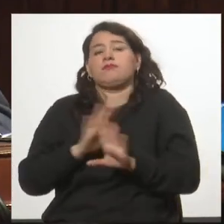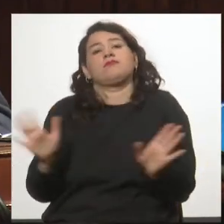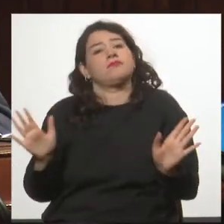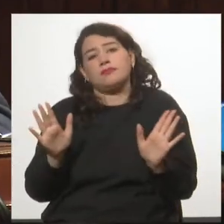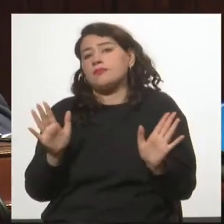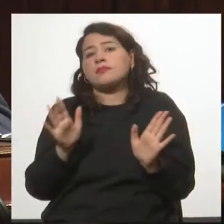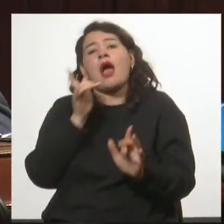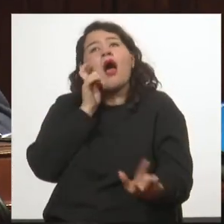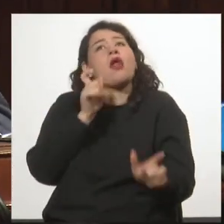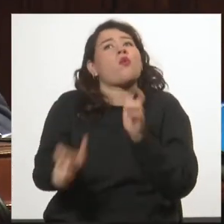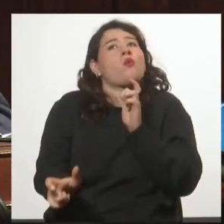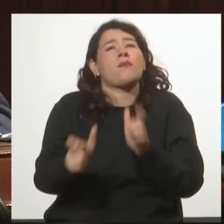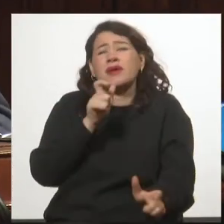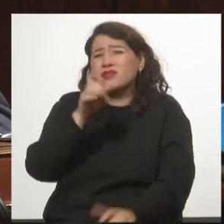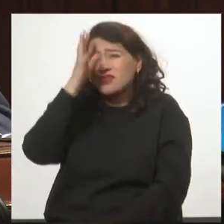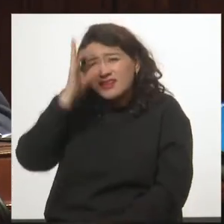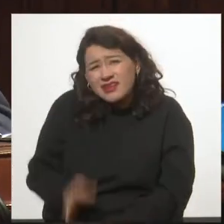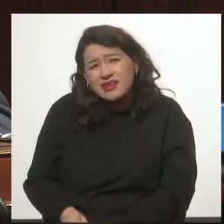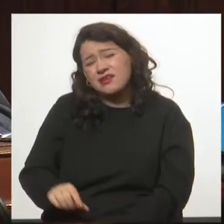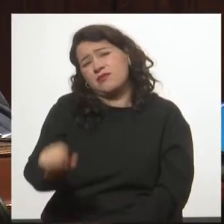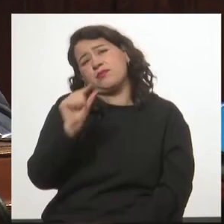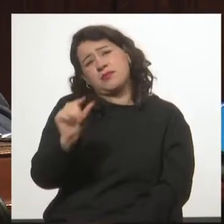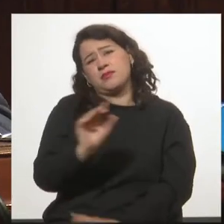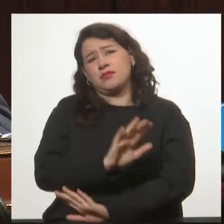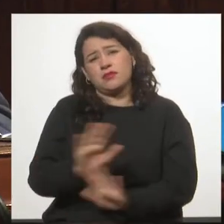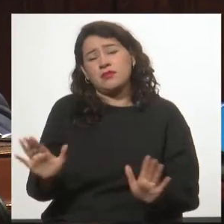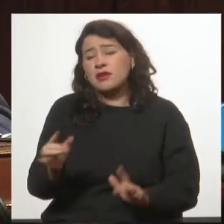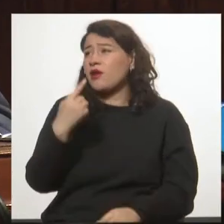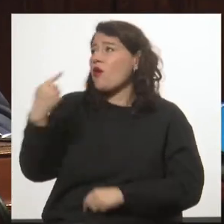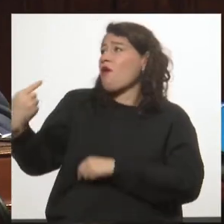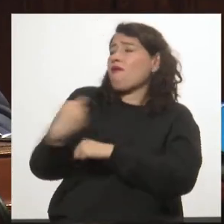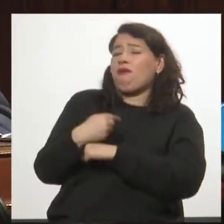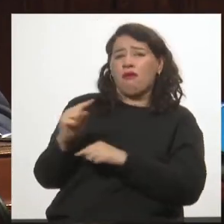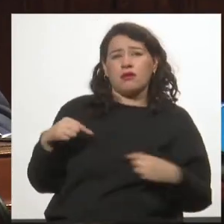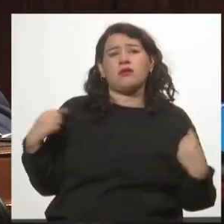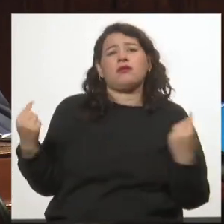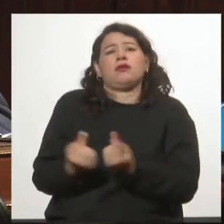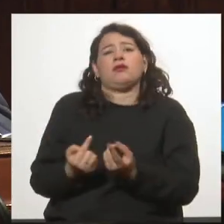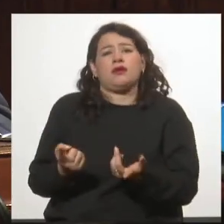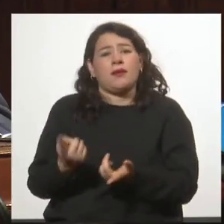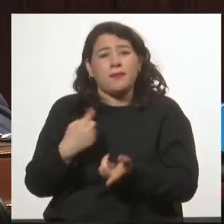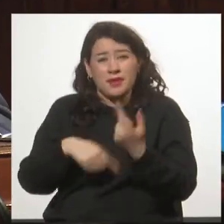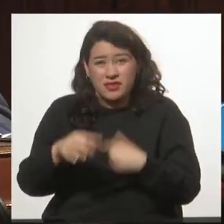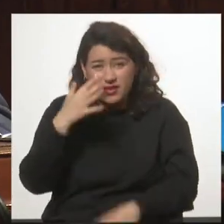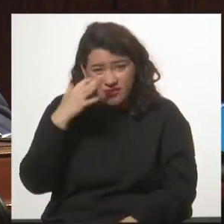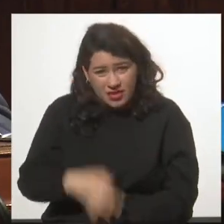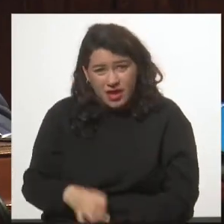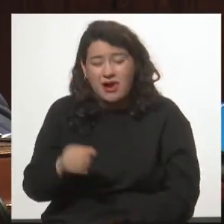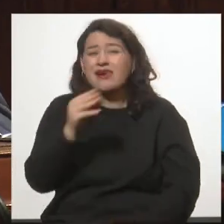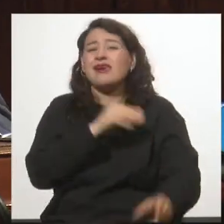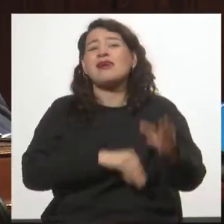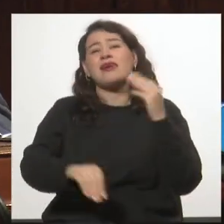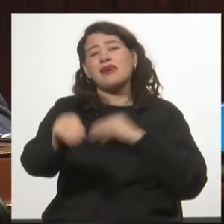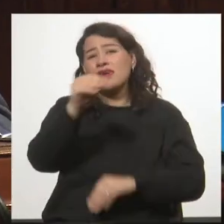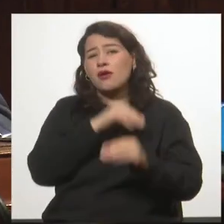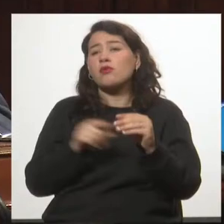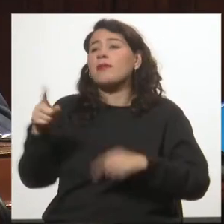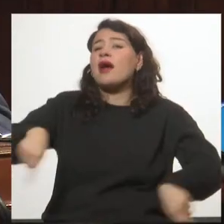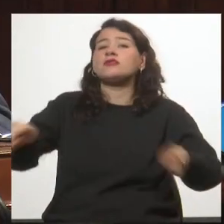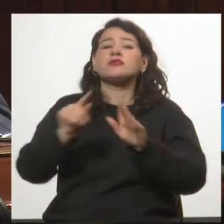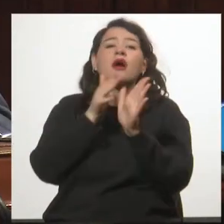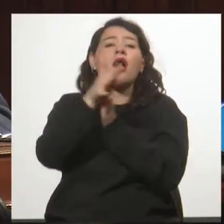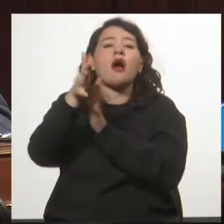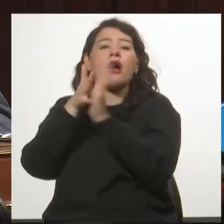con argumentos poco creíbles que se nos descalifique pero que en realidad sea la excusa para huir